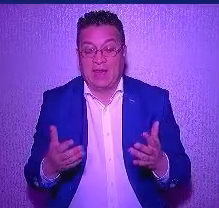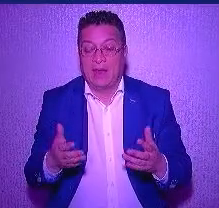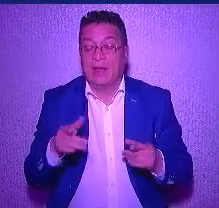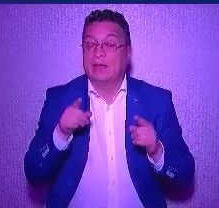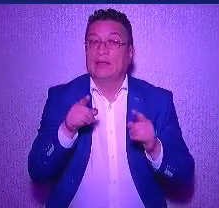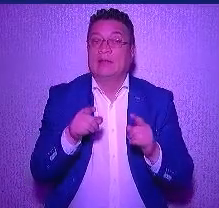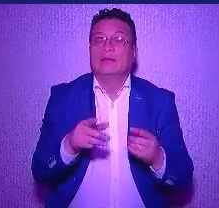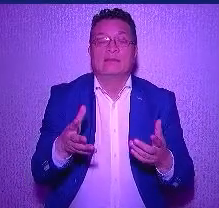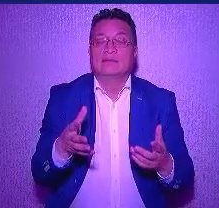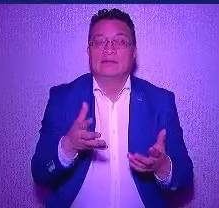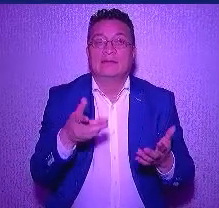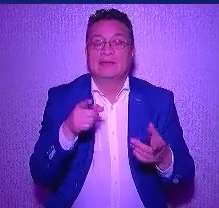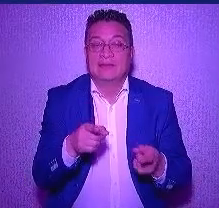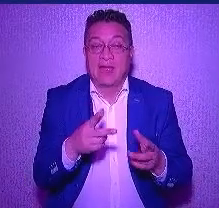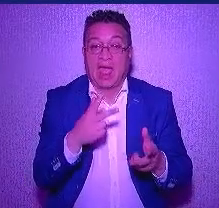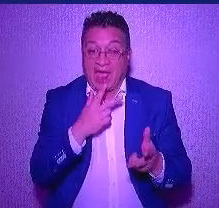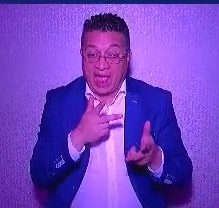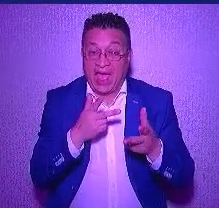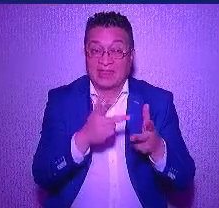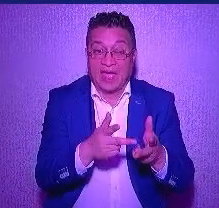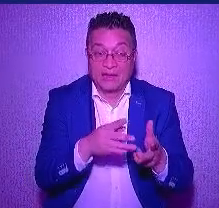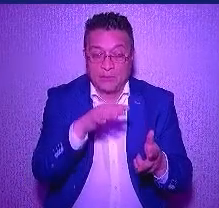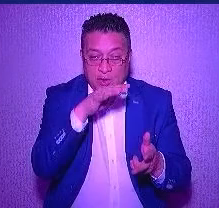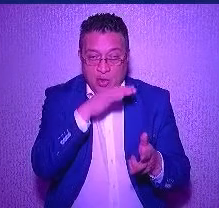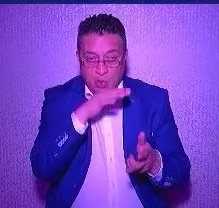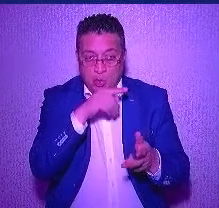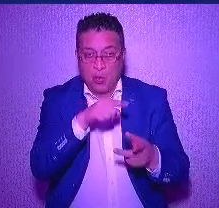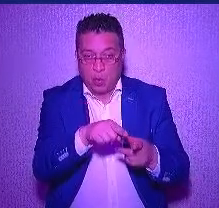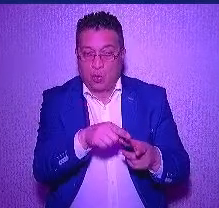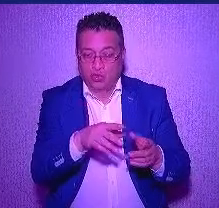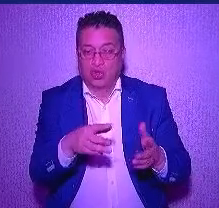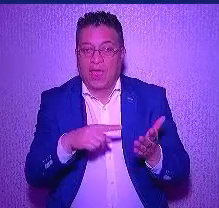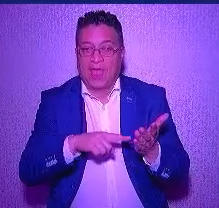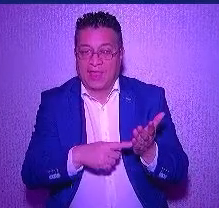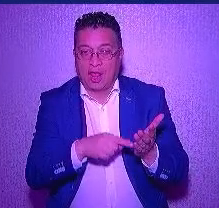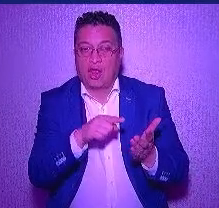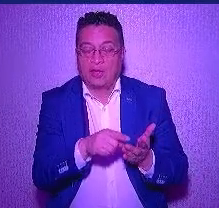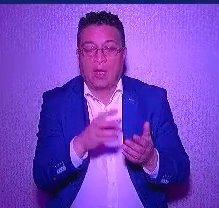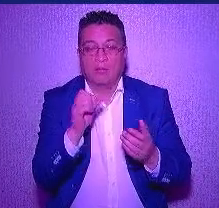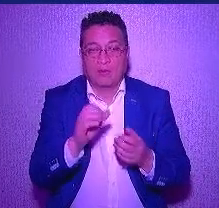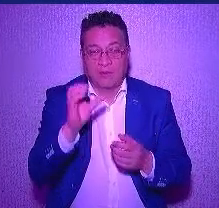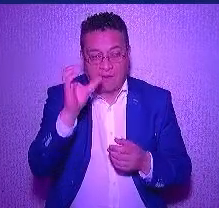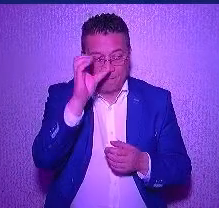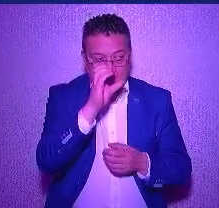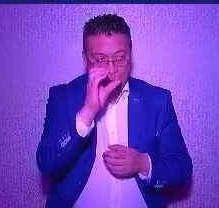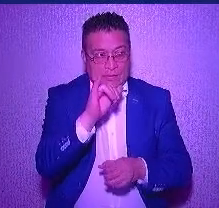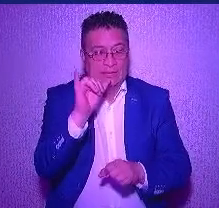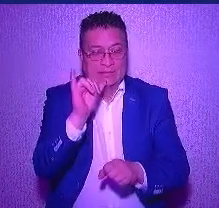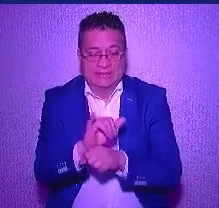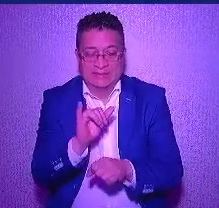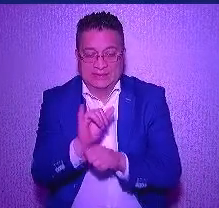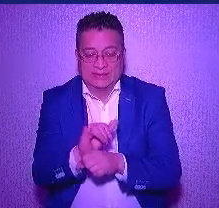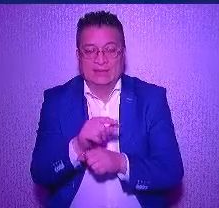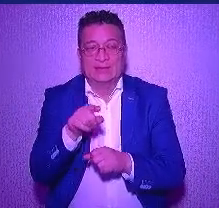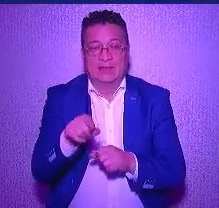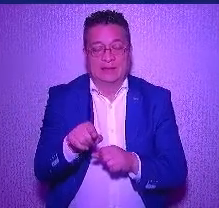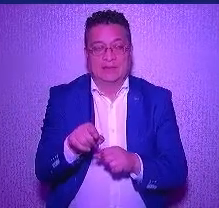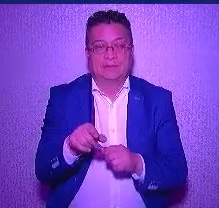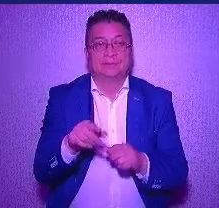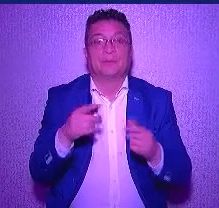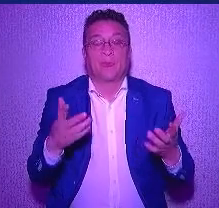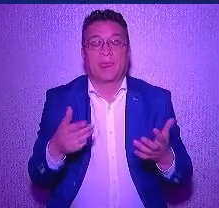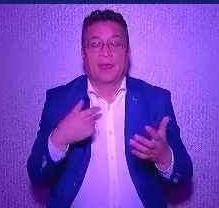es el ataque hace uso de Machine learning porque él también es capaz de Buscar engañar el sistema de Machine learning el